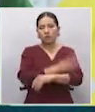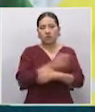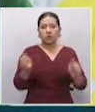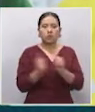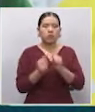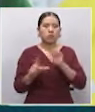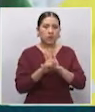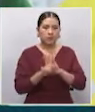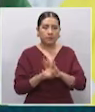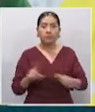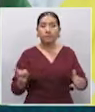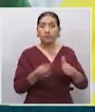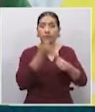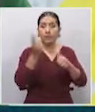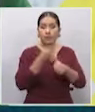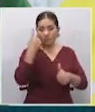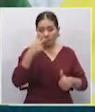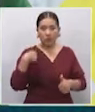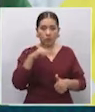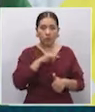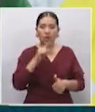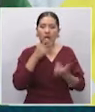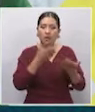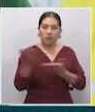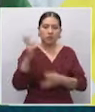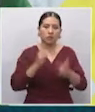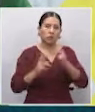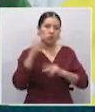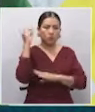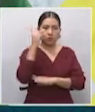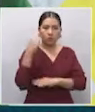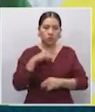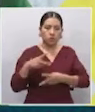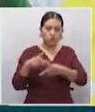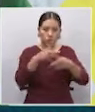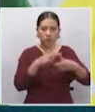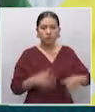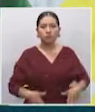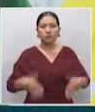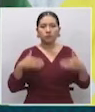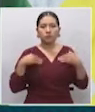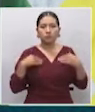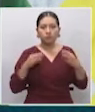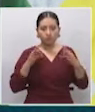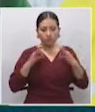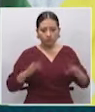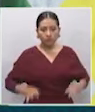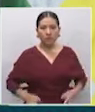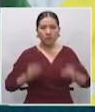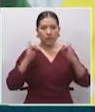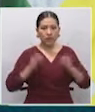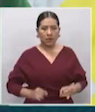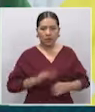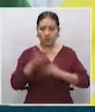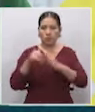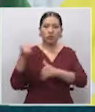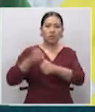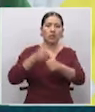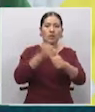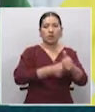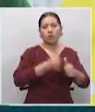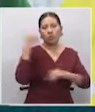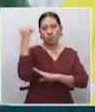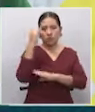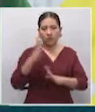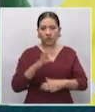Porque primero para nosotros está el pueblo boliviano y vamos a cuidar la vida y la integridad de todos y cada uno de los bolivianos. Al mundo